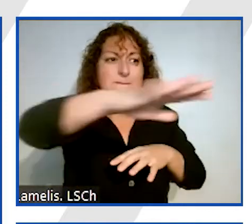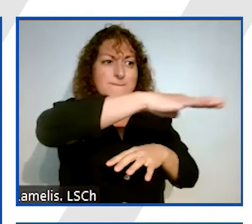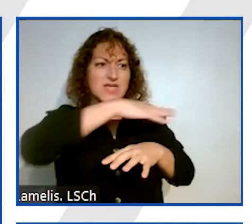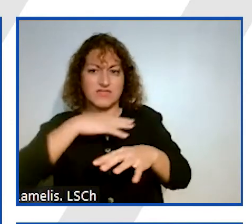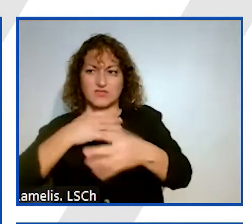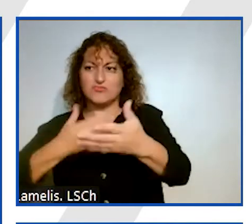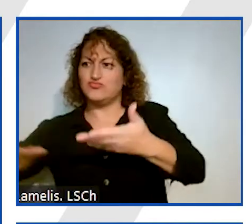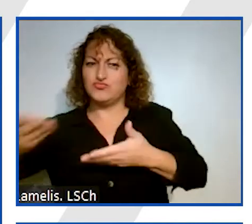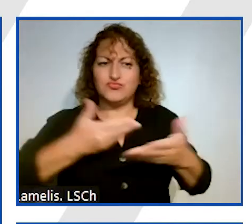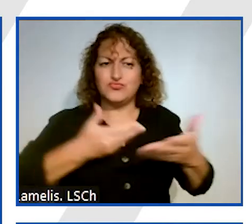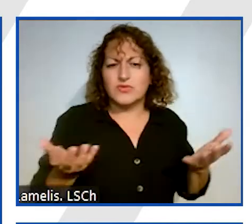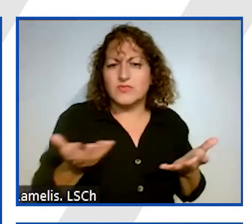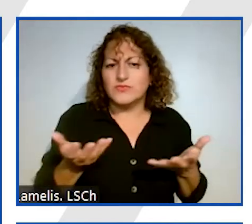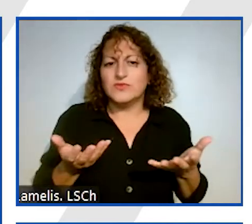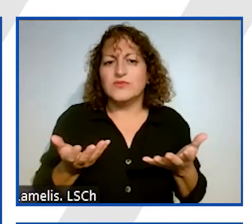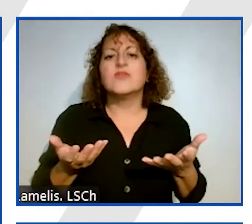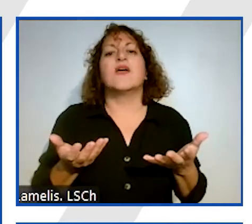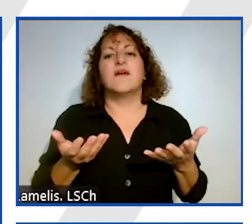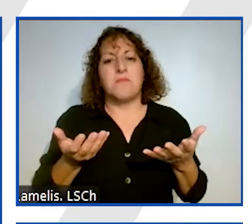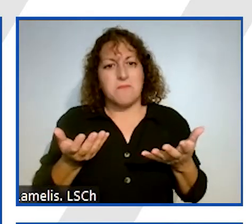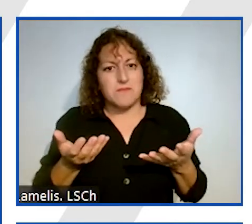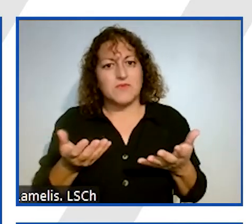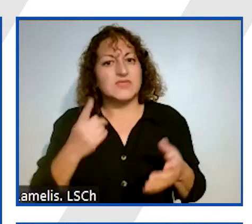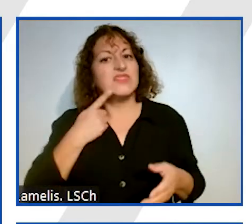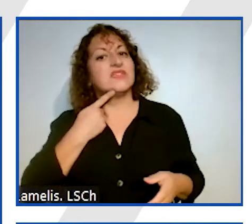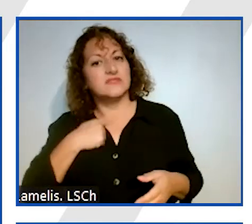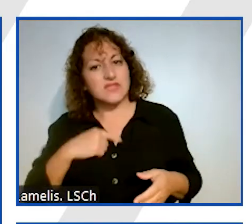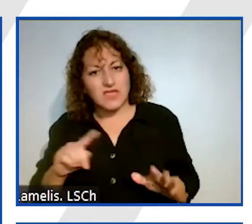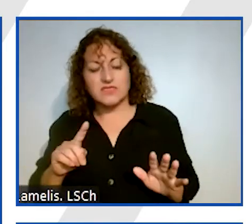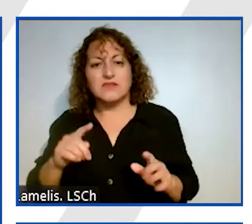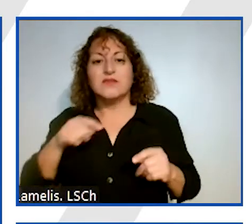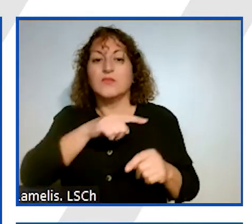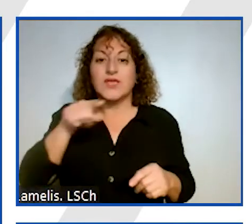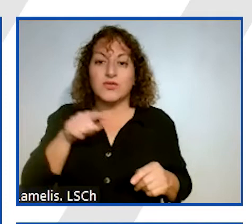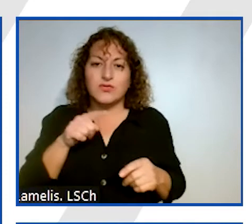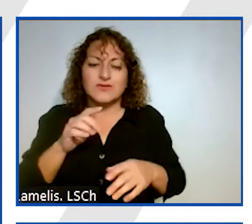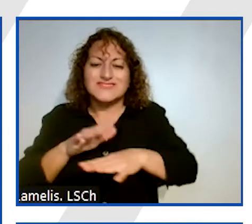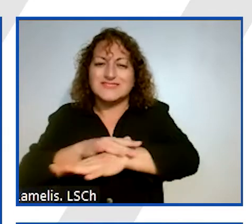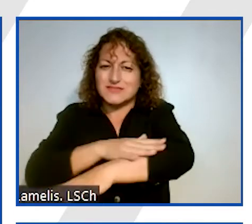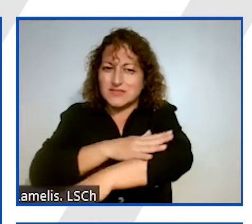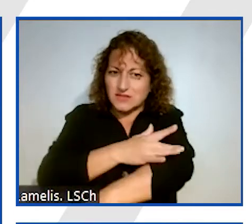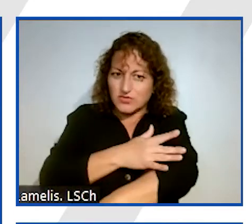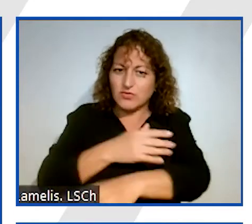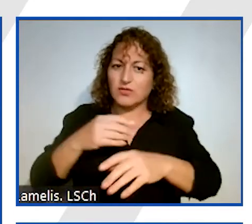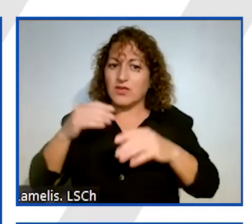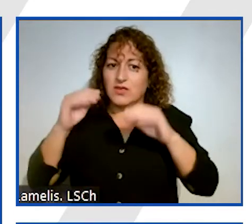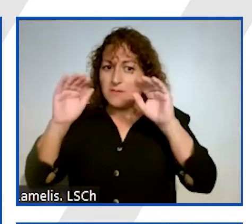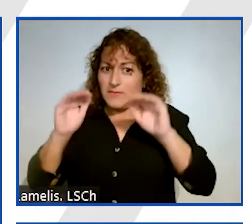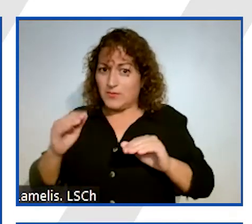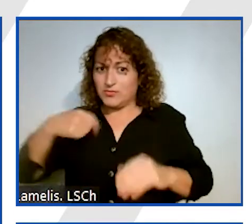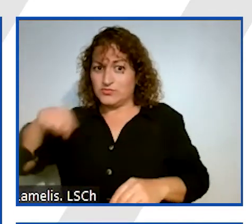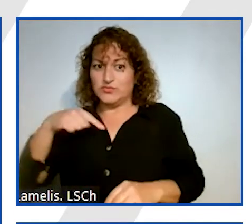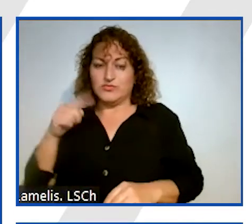Y es algo súper interesante porque no solamente tienen los sentidos que tenemos todos, el gusto, la vista, el olfato, sino que tienen sentidos